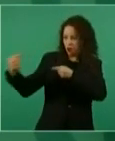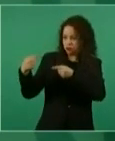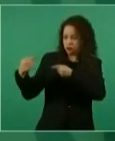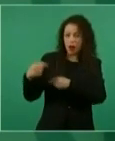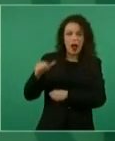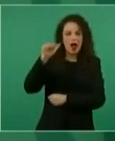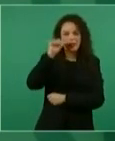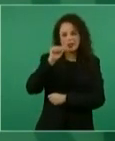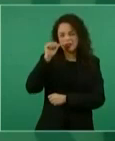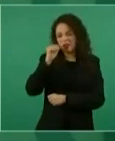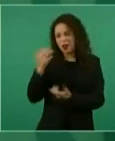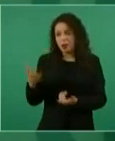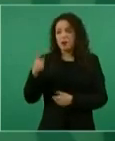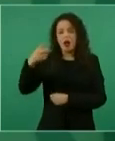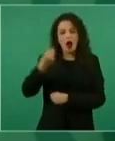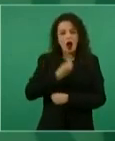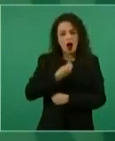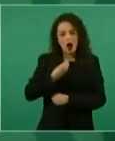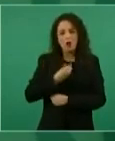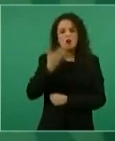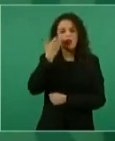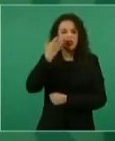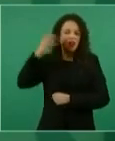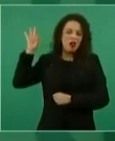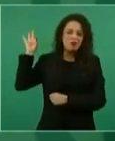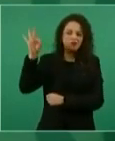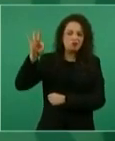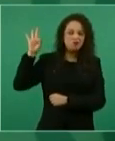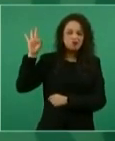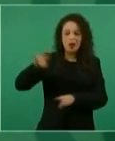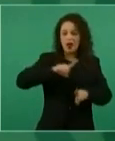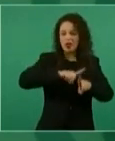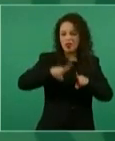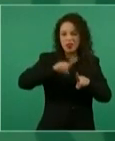resistió provocaciones de todo tipo